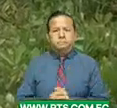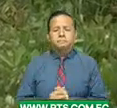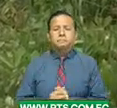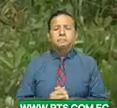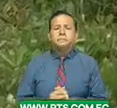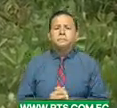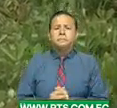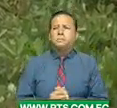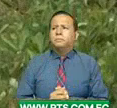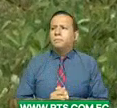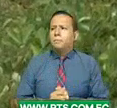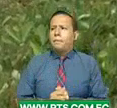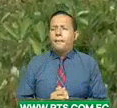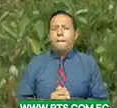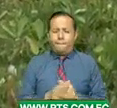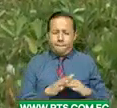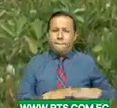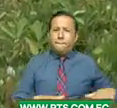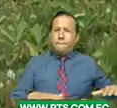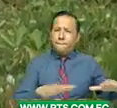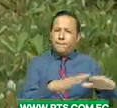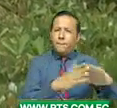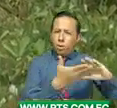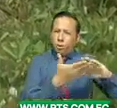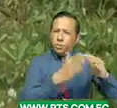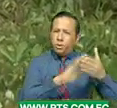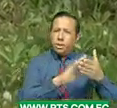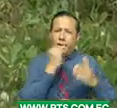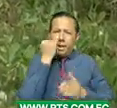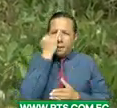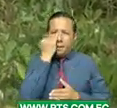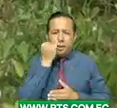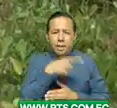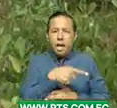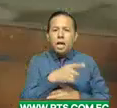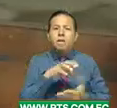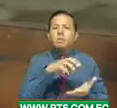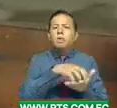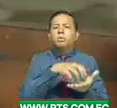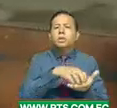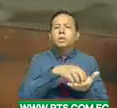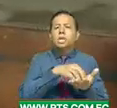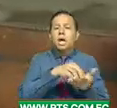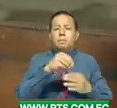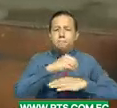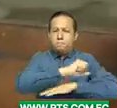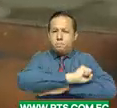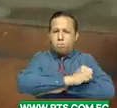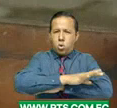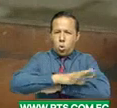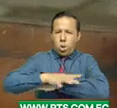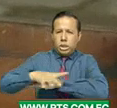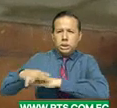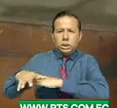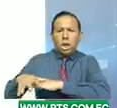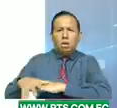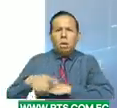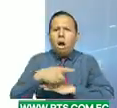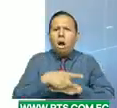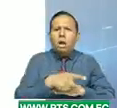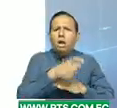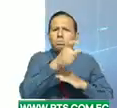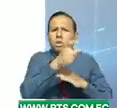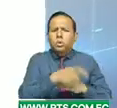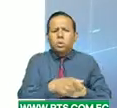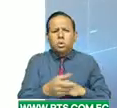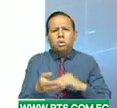En una pequeña población en Shuar, Tunaimi, ubicada en el cantón Palora de Morona, Santiago, se registró un femicidio que conmueve a sus habitantes.